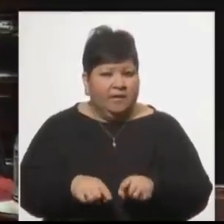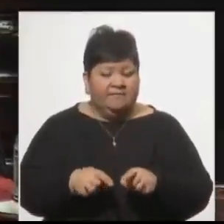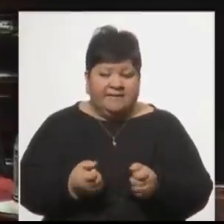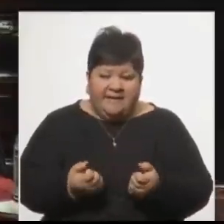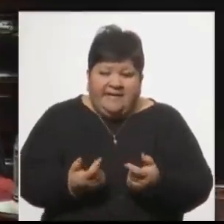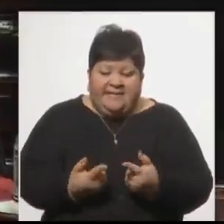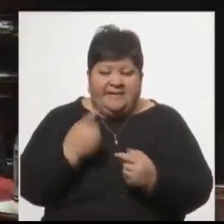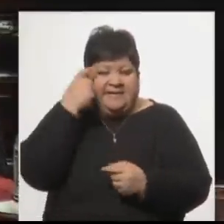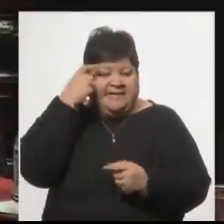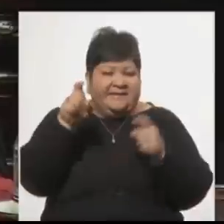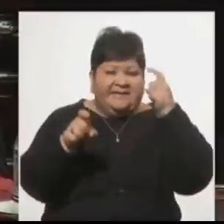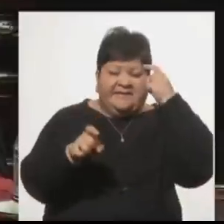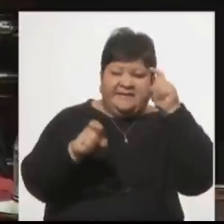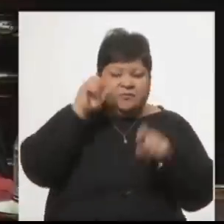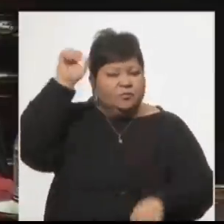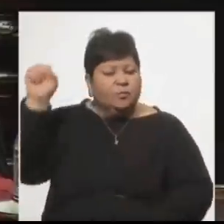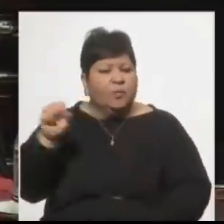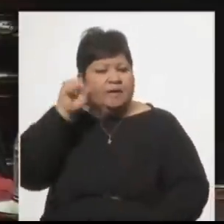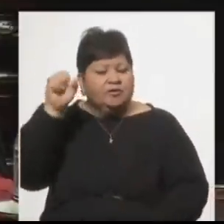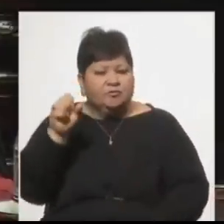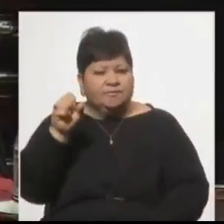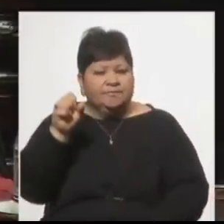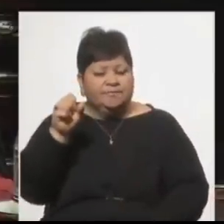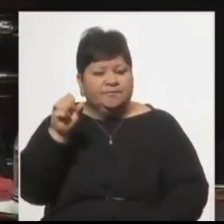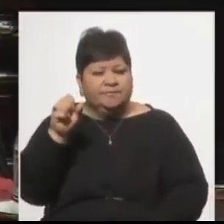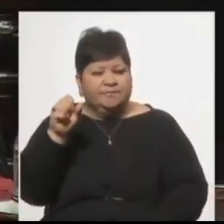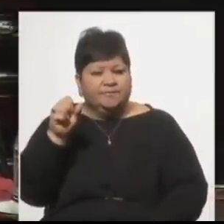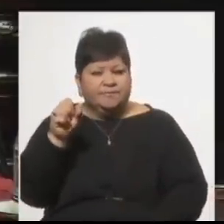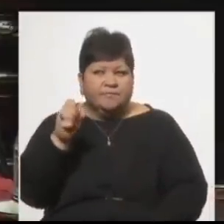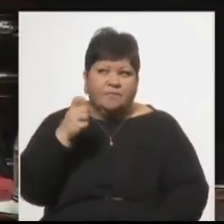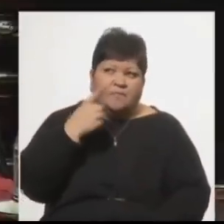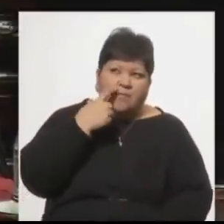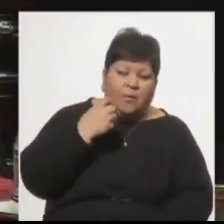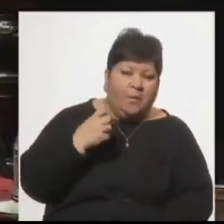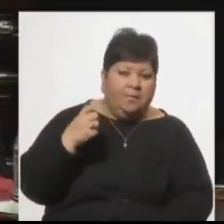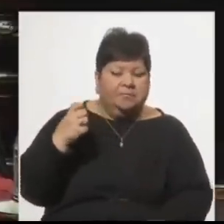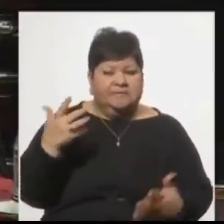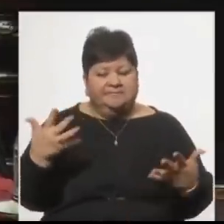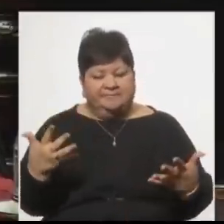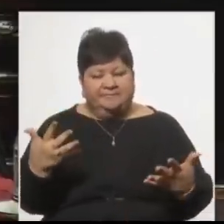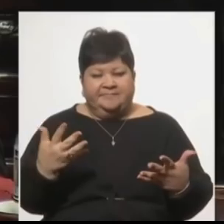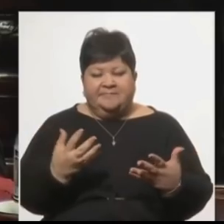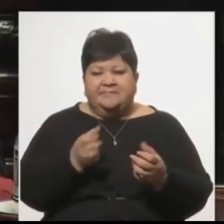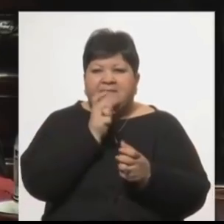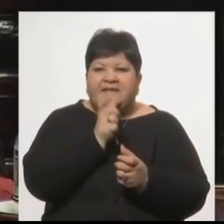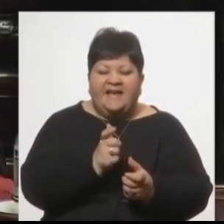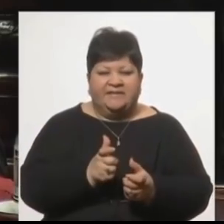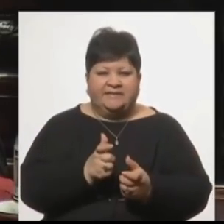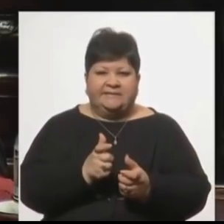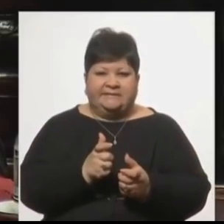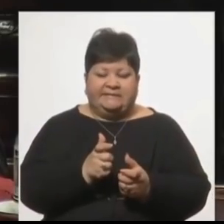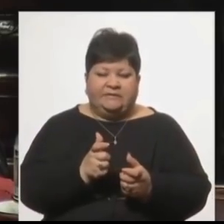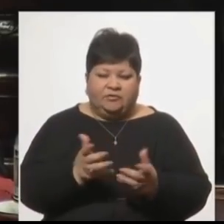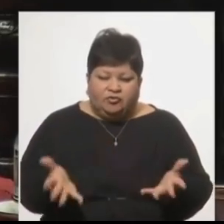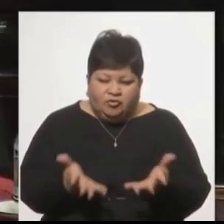fábulas, hombre, árbol de imágenes, palabras que son flores, que son frutos, que son